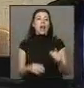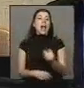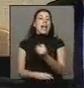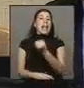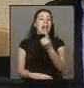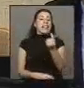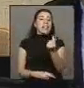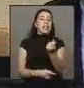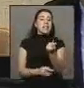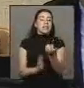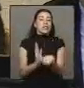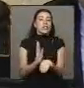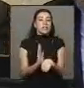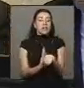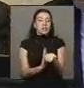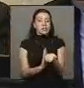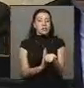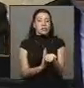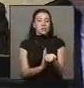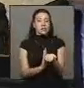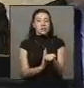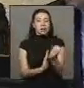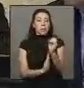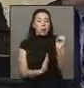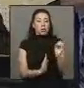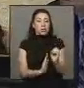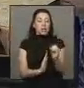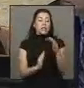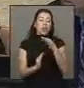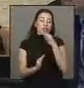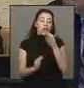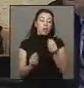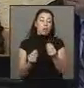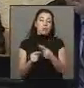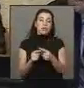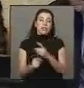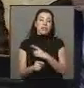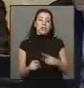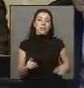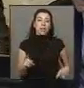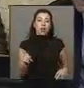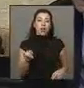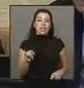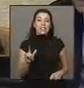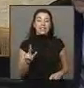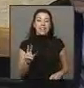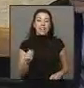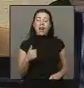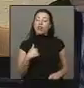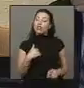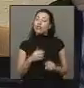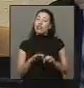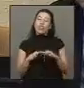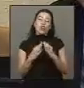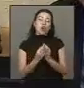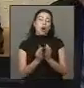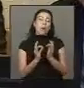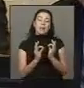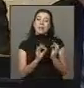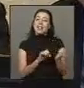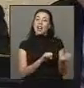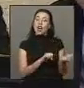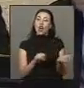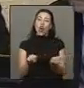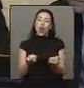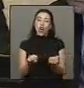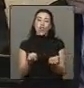del reajuste. Lo ha planteado varias veces mi colega Ernesto Silva. Yo soy completamente contrario